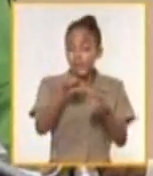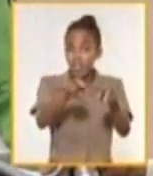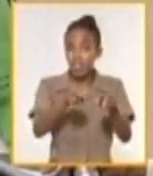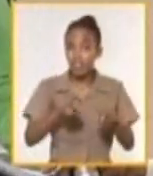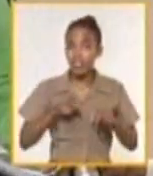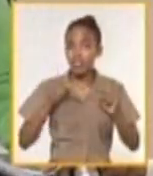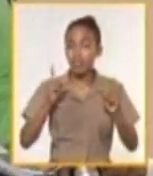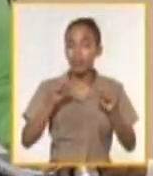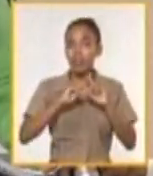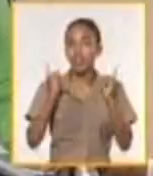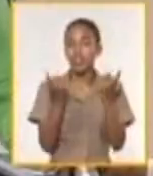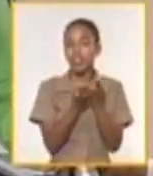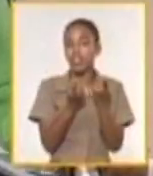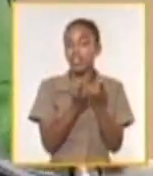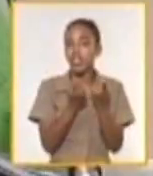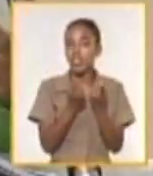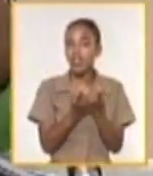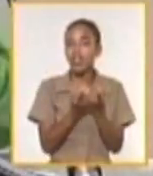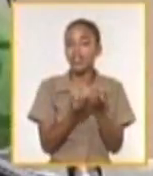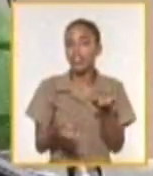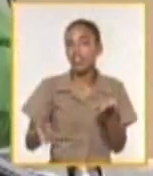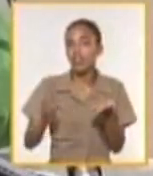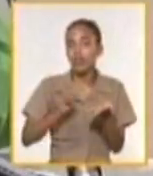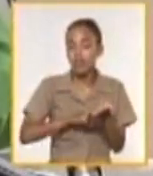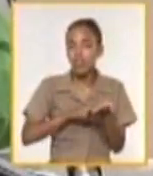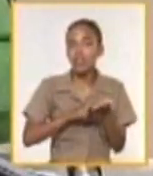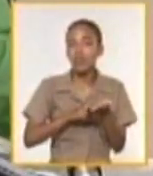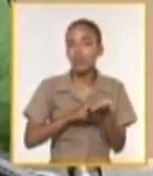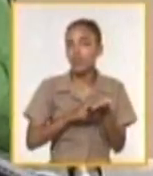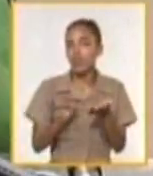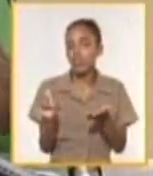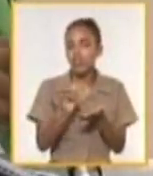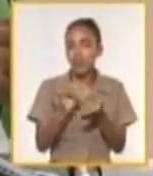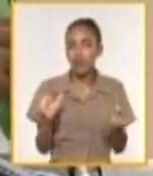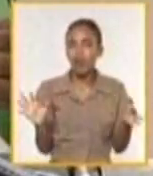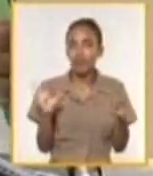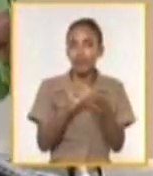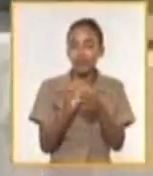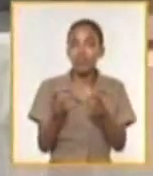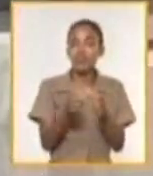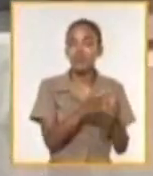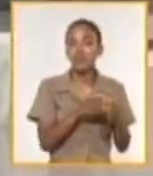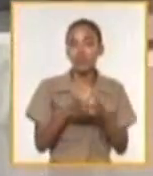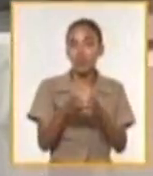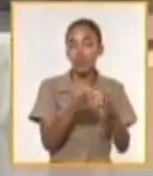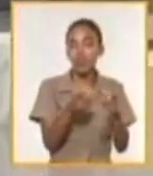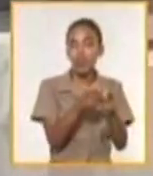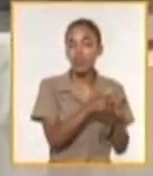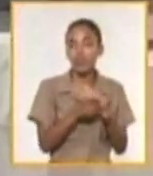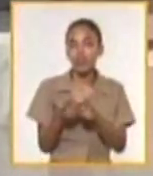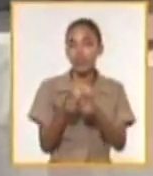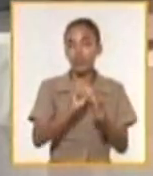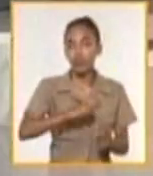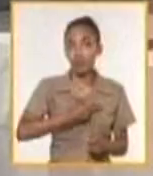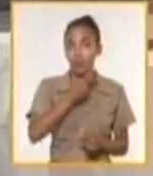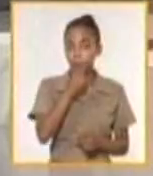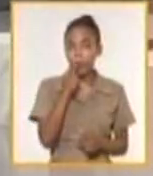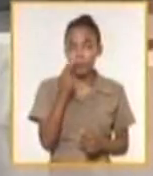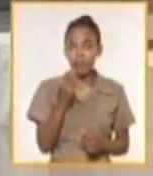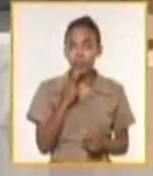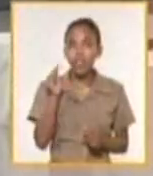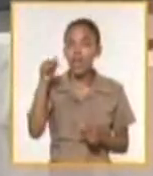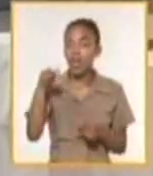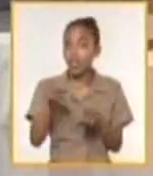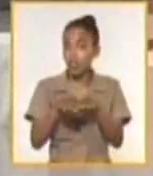Socios de la Sociedad Cultural José Martí, que es uno de los fundadores, y tenemos el honor de que en esta mesa hoy esté otro de sus